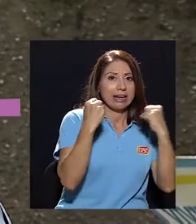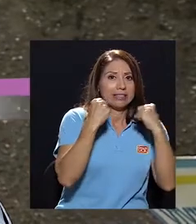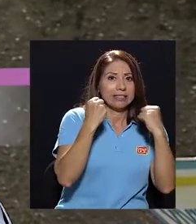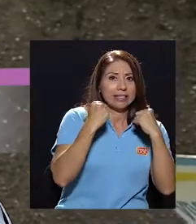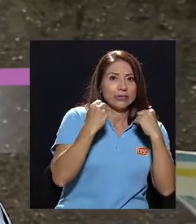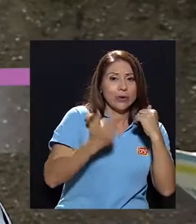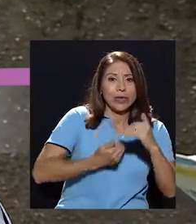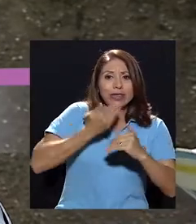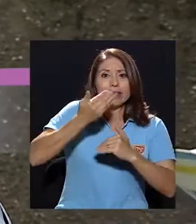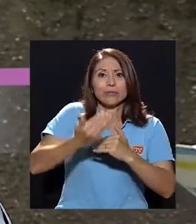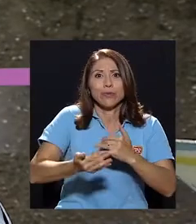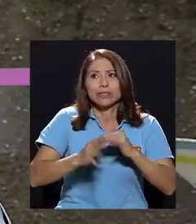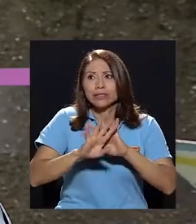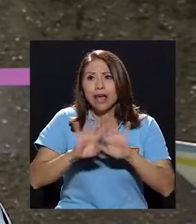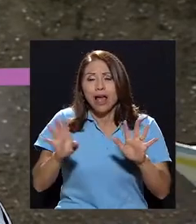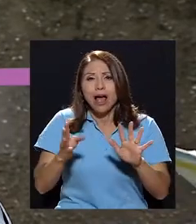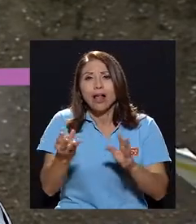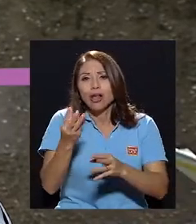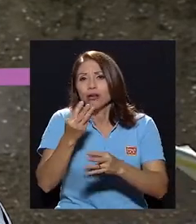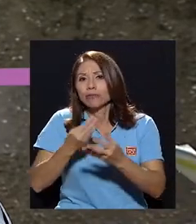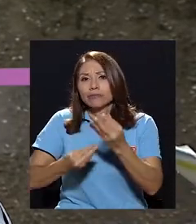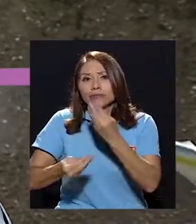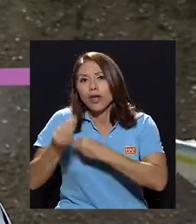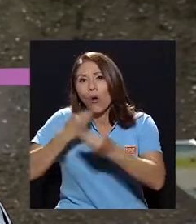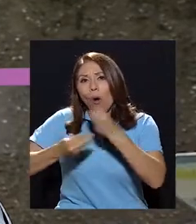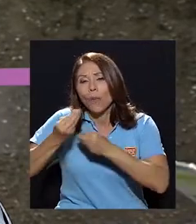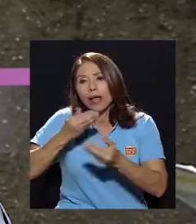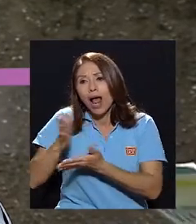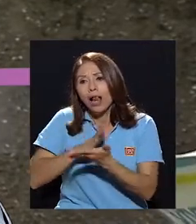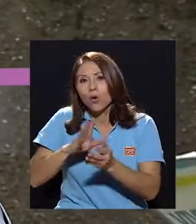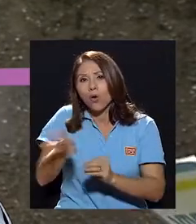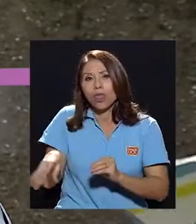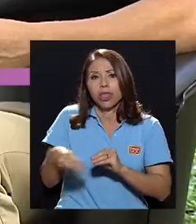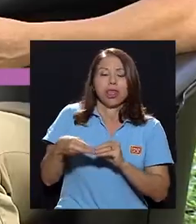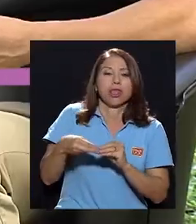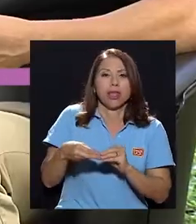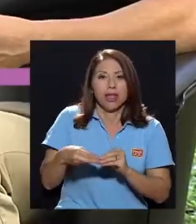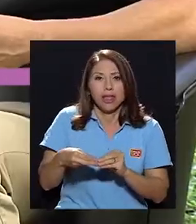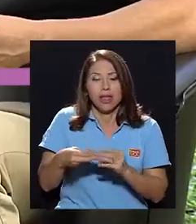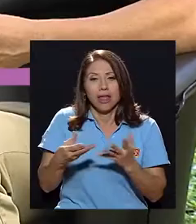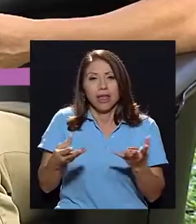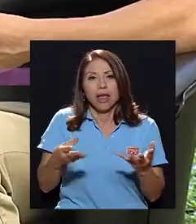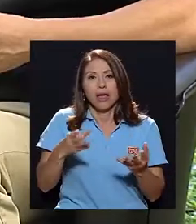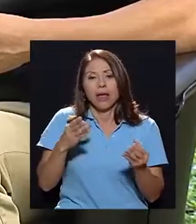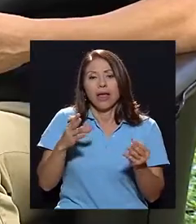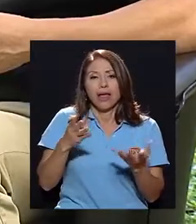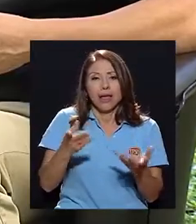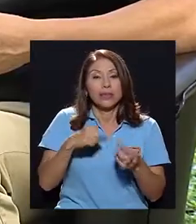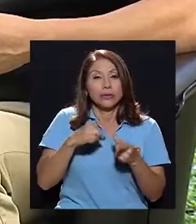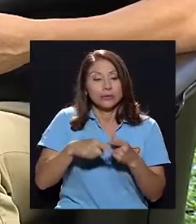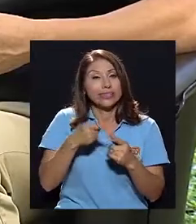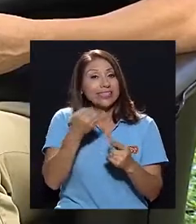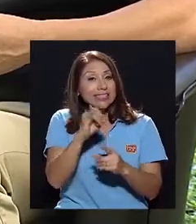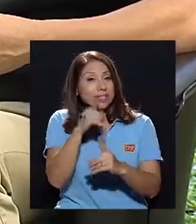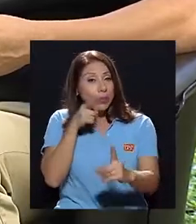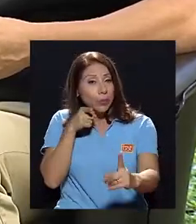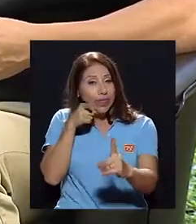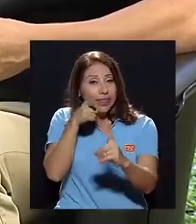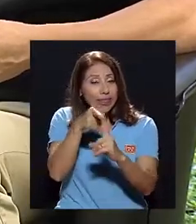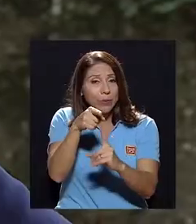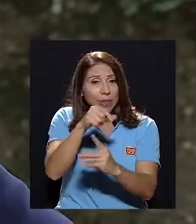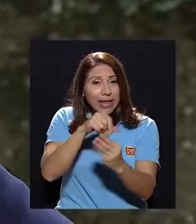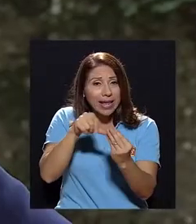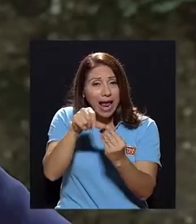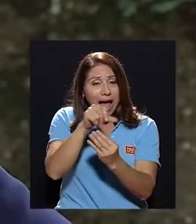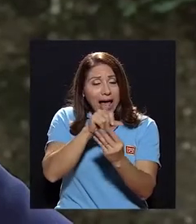gastaron de forma, digamos, comiéndose un par de cosas extra al día. Entonces, también si tienen el objetivo de bajar grasa,